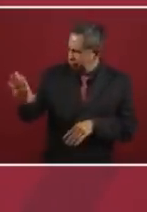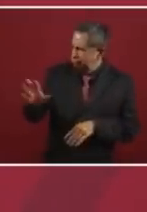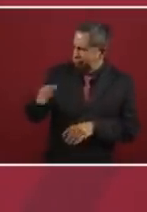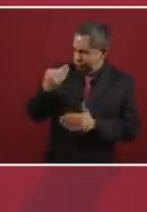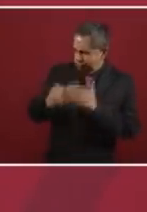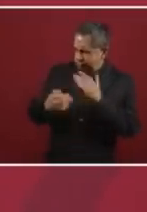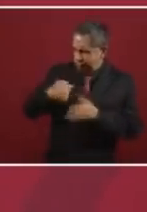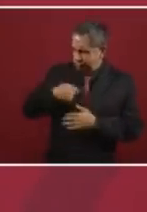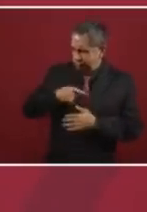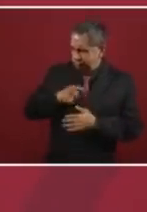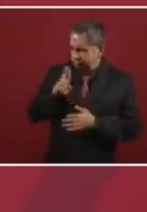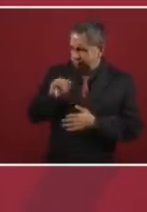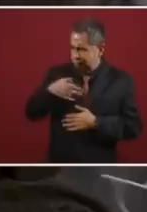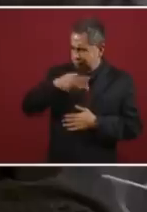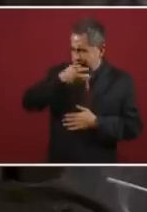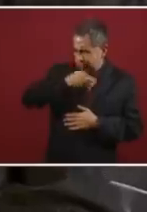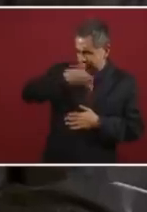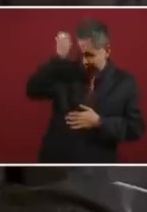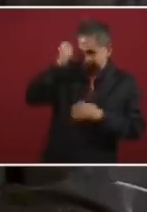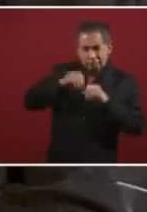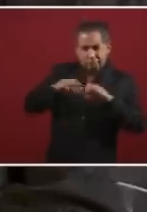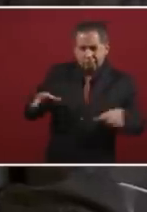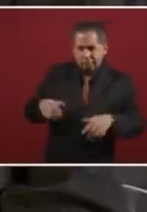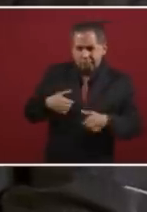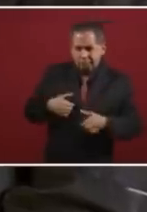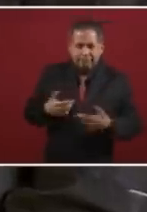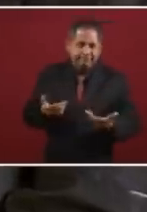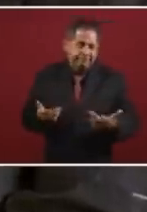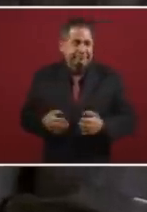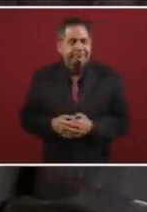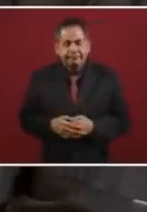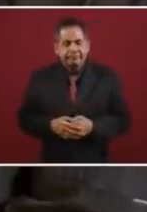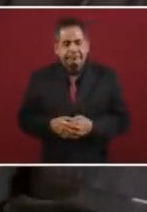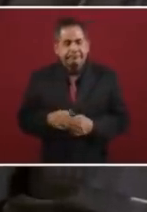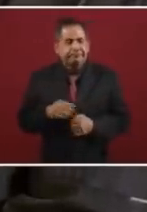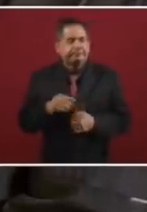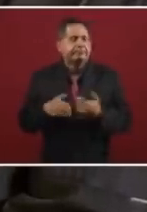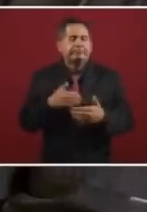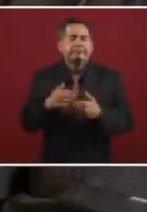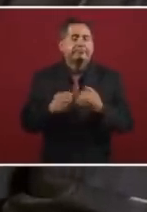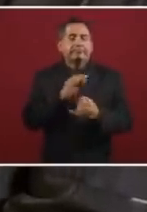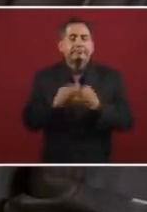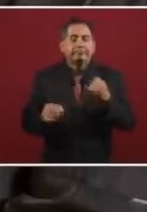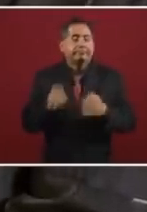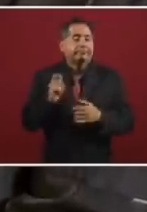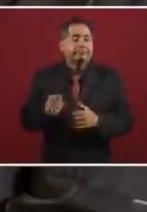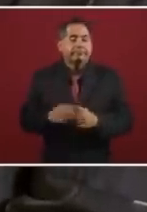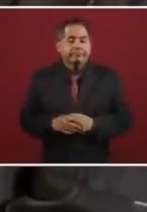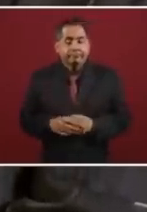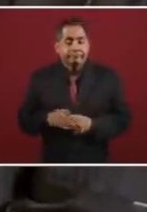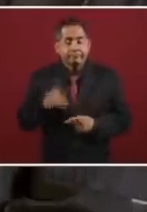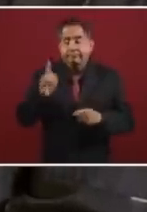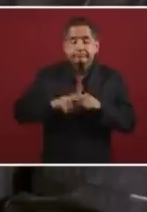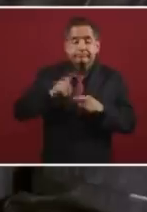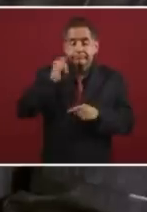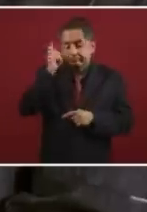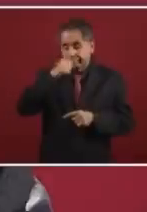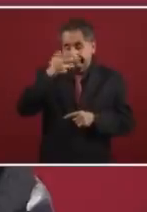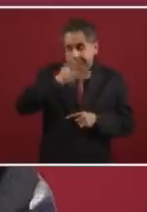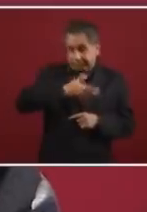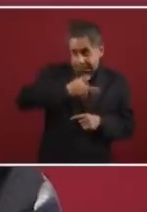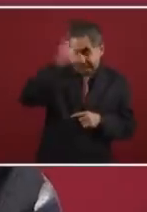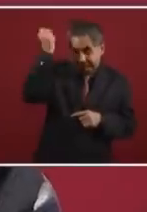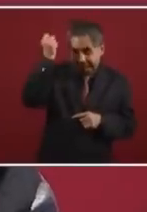este y al final pues este se destapó así